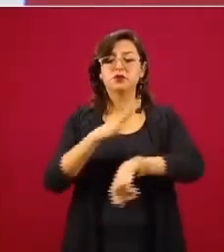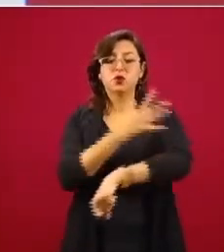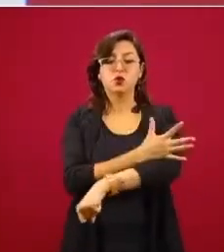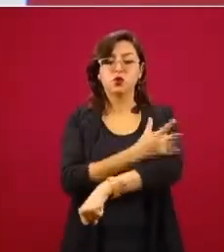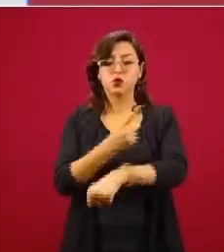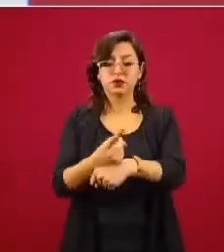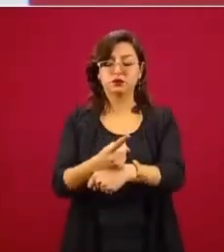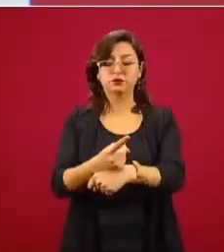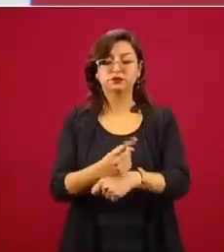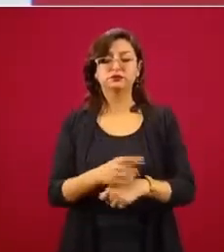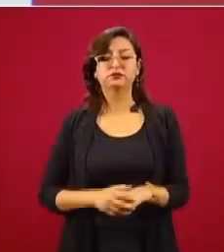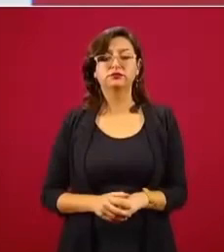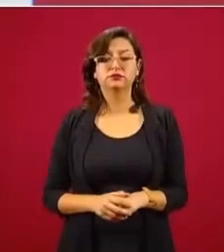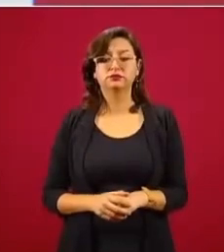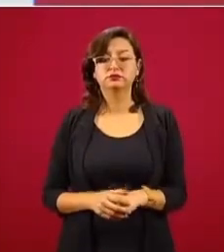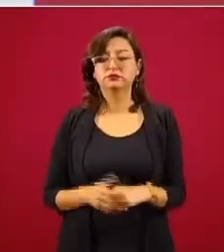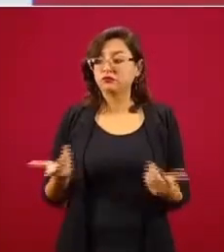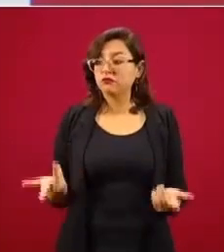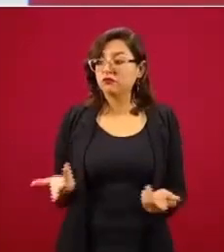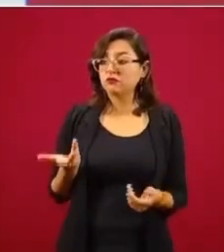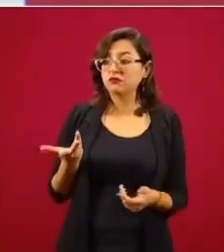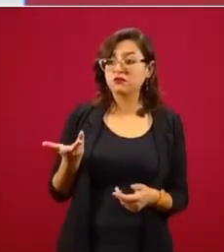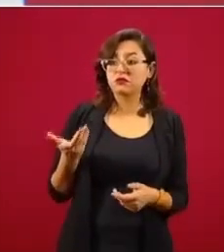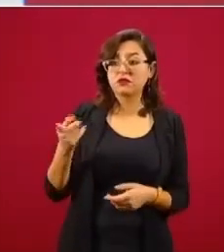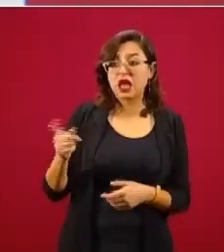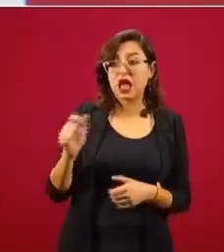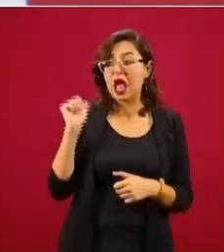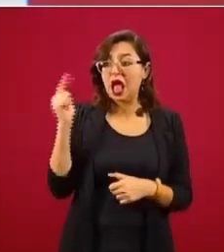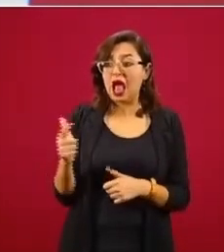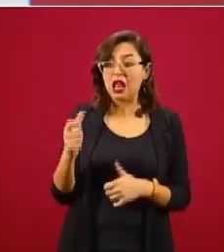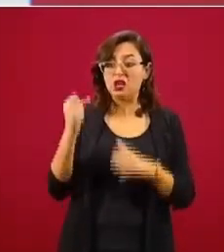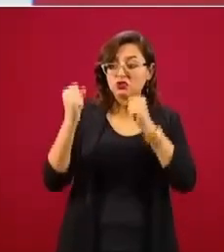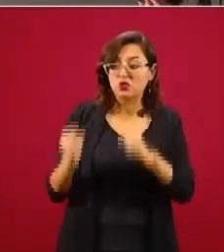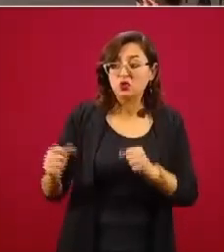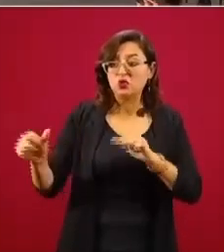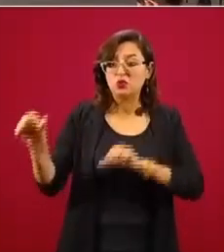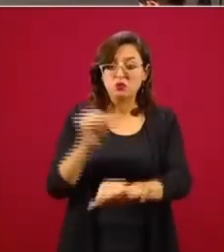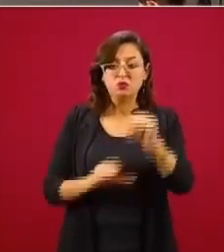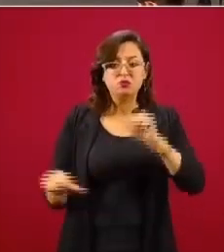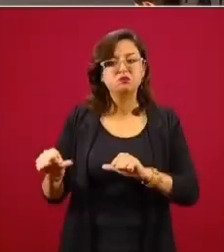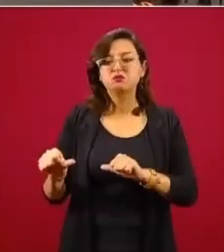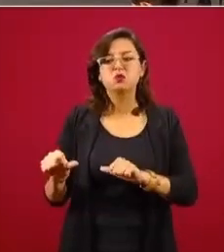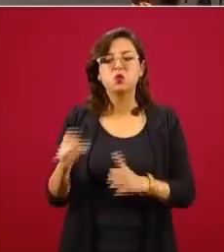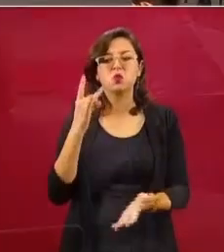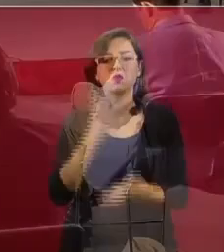por eso no se pide ninguna garantía más que la palabra